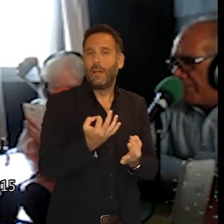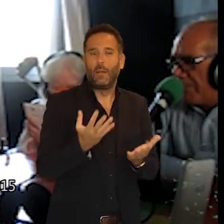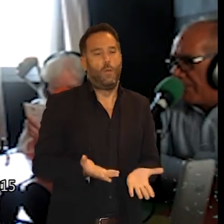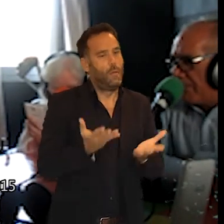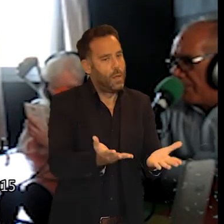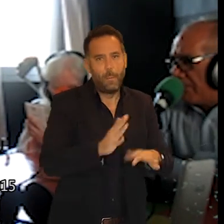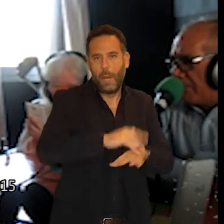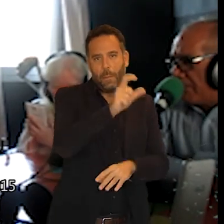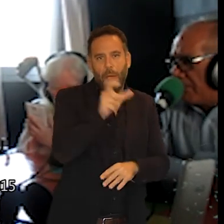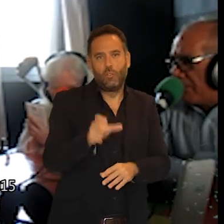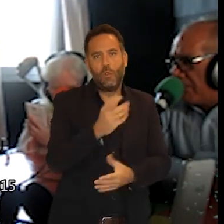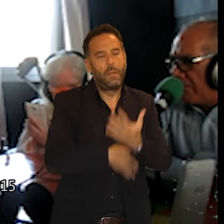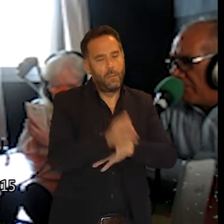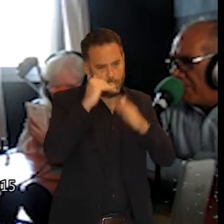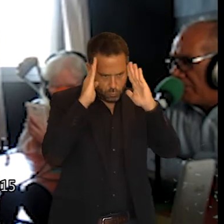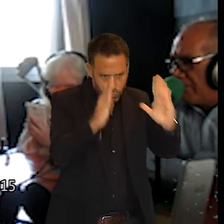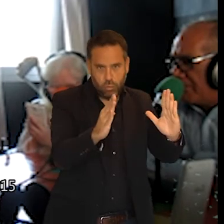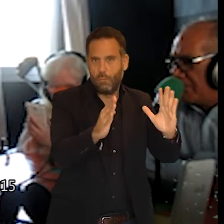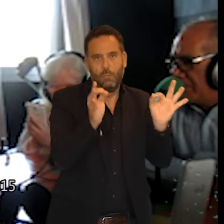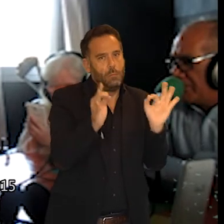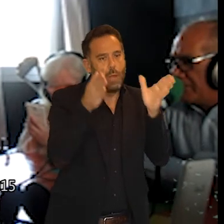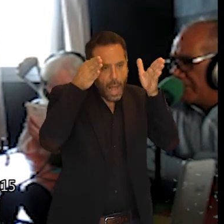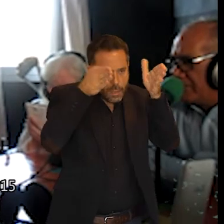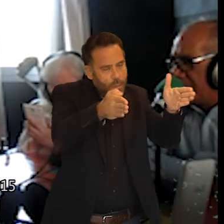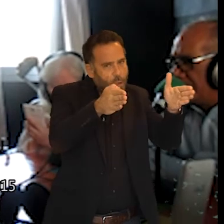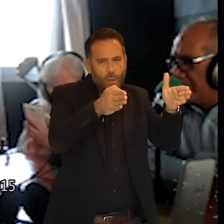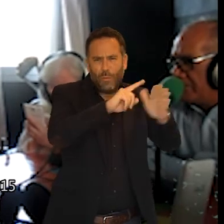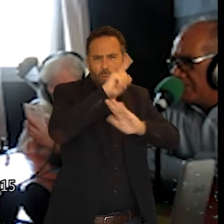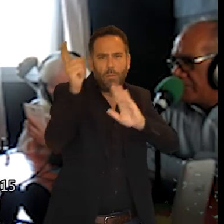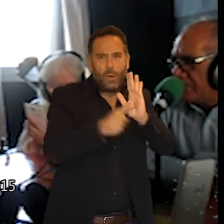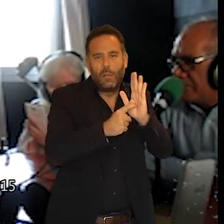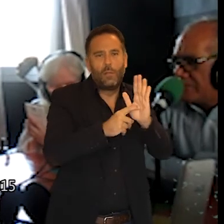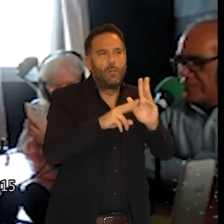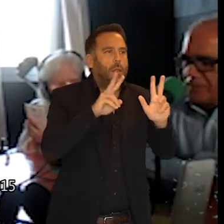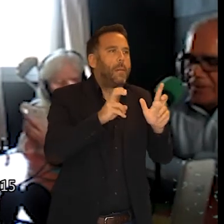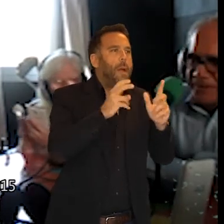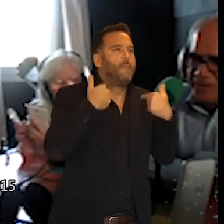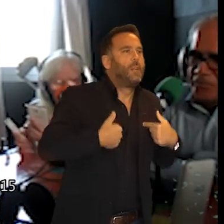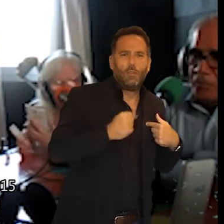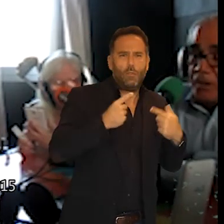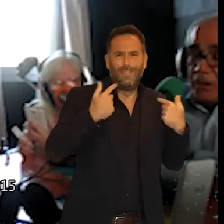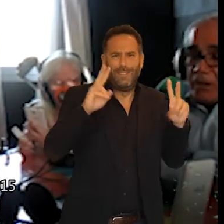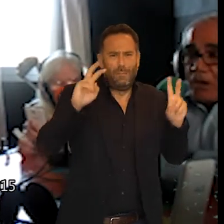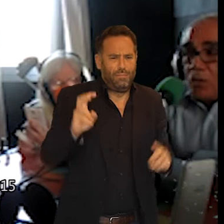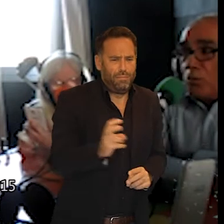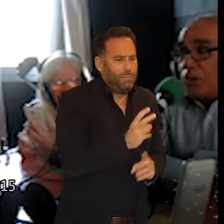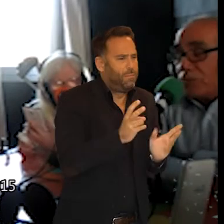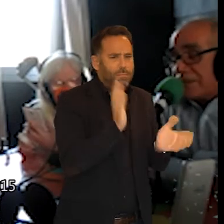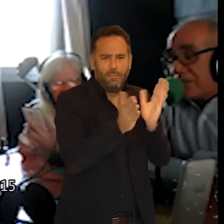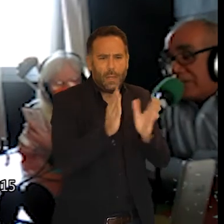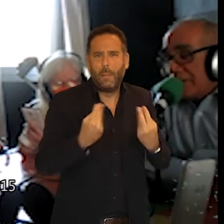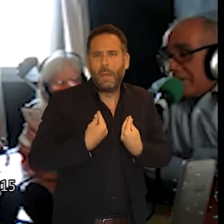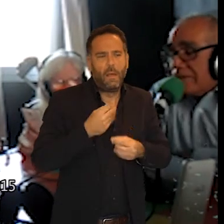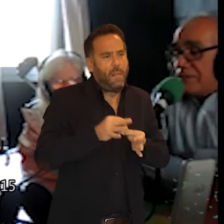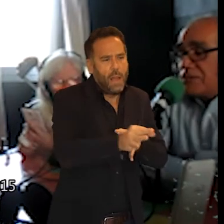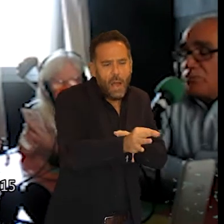con discapacidad. Nuestros objetivos es su atención integral en todos los sentidos y trabajar con ellos a día a día con